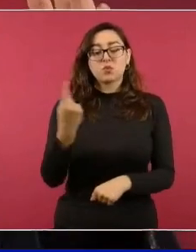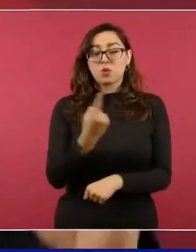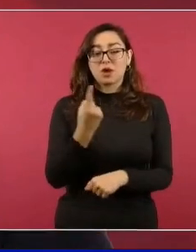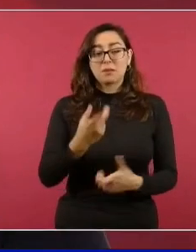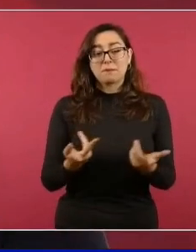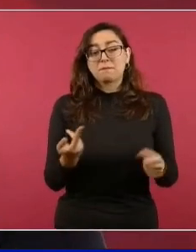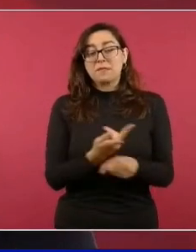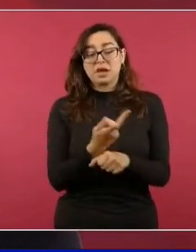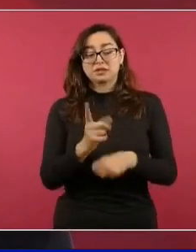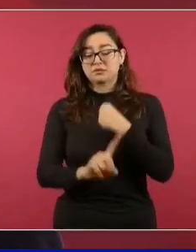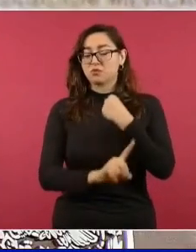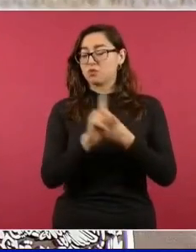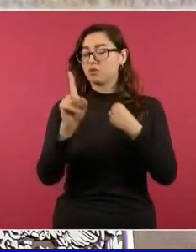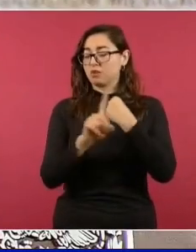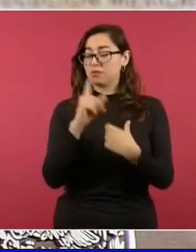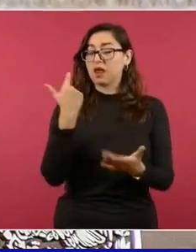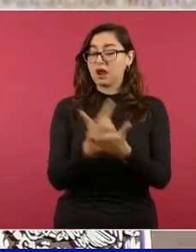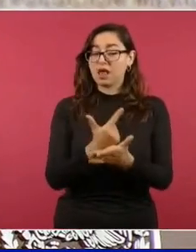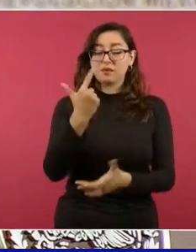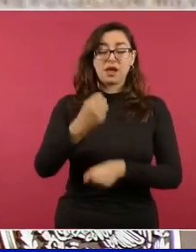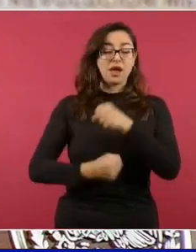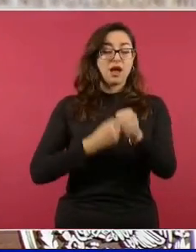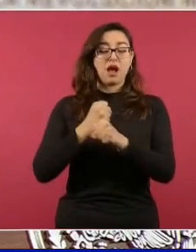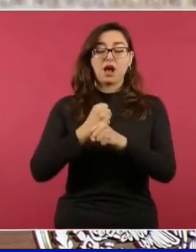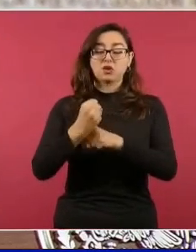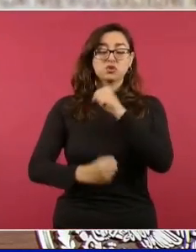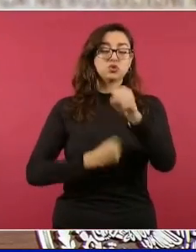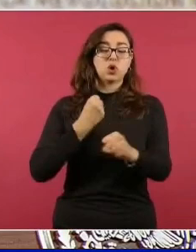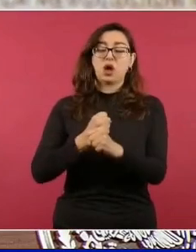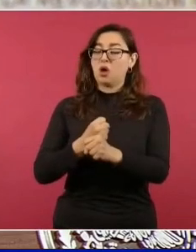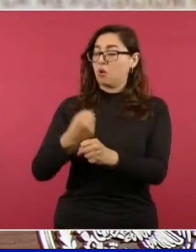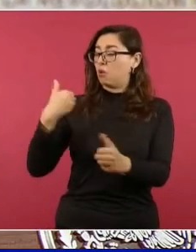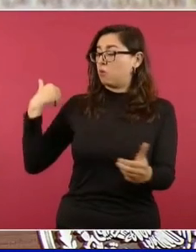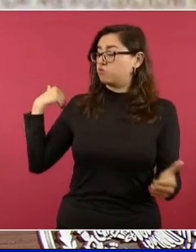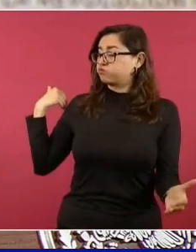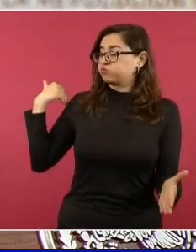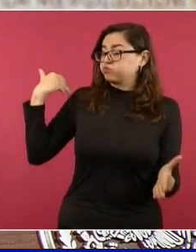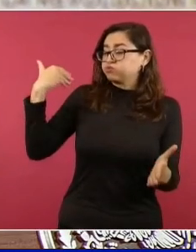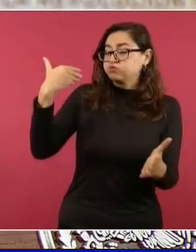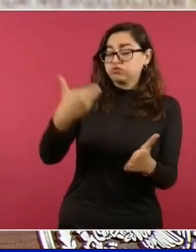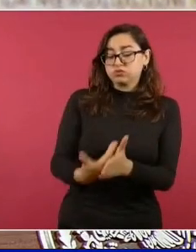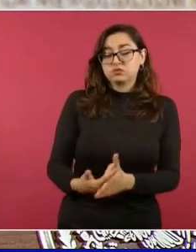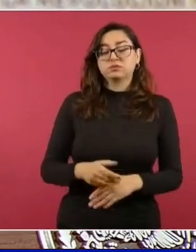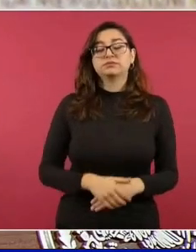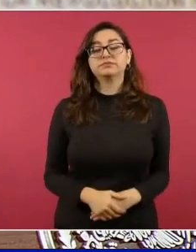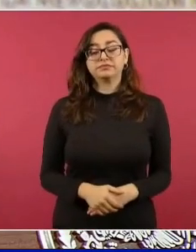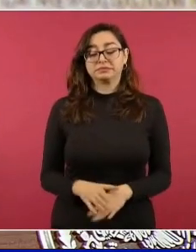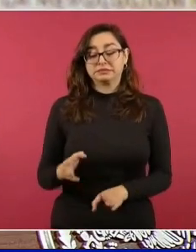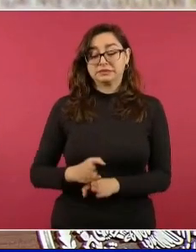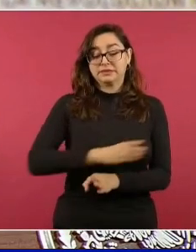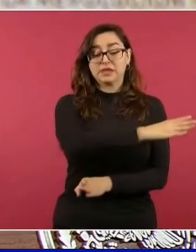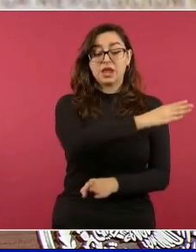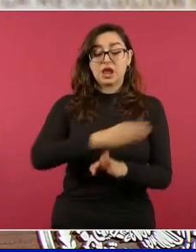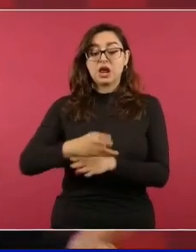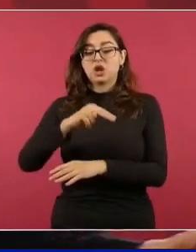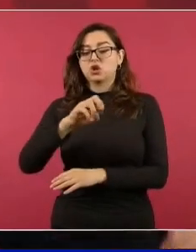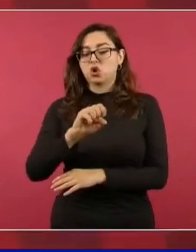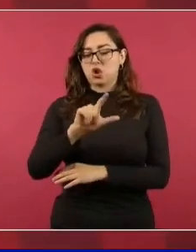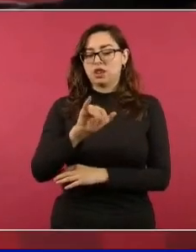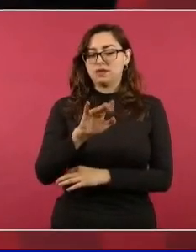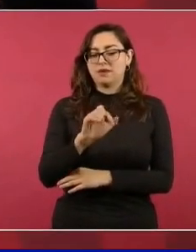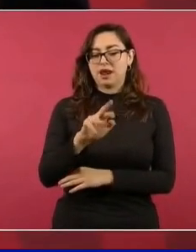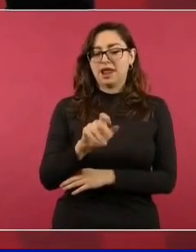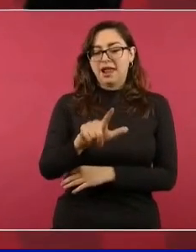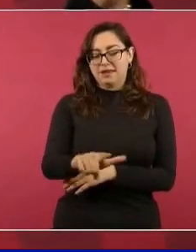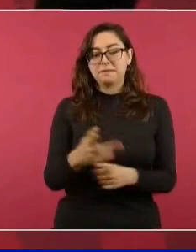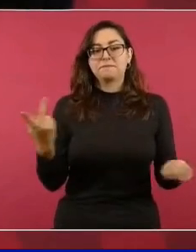durante mucho tiempo y sobre todo en el periodo neoliberal fue de que